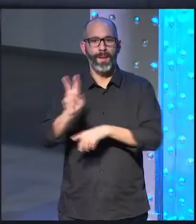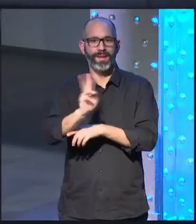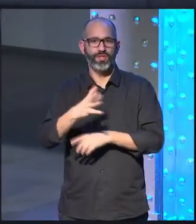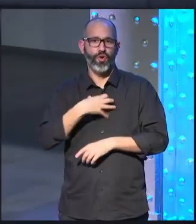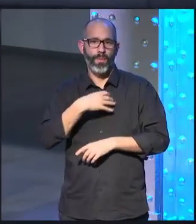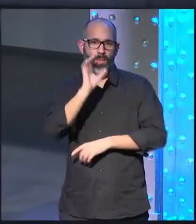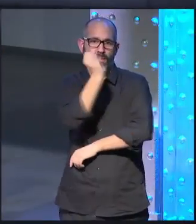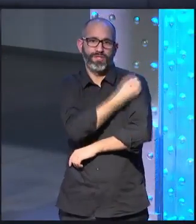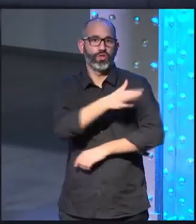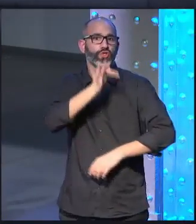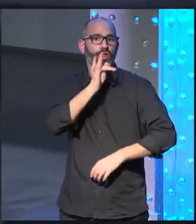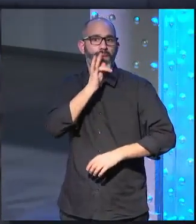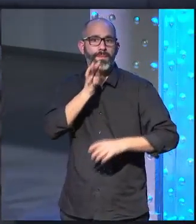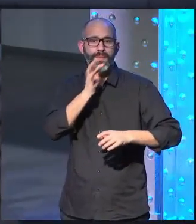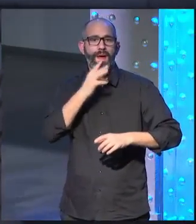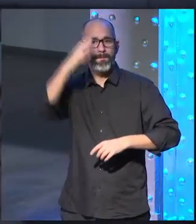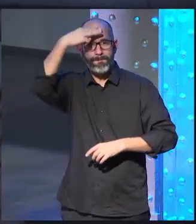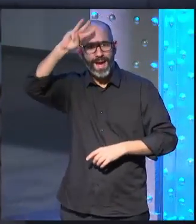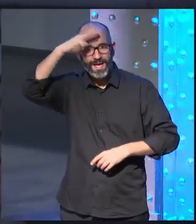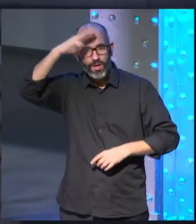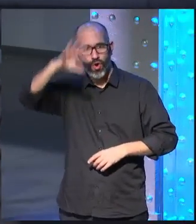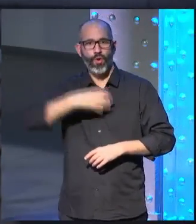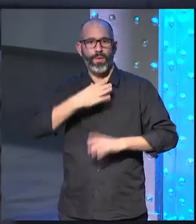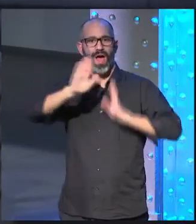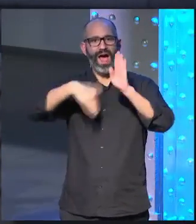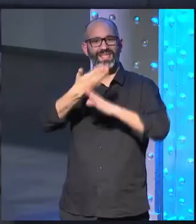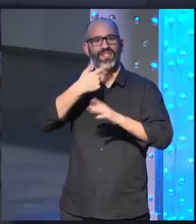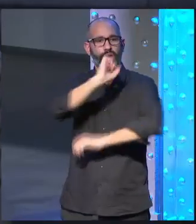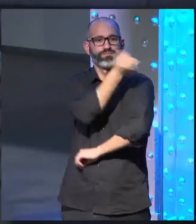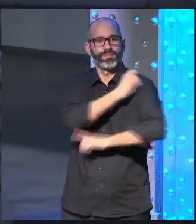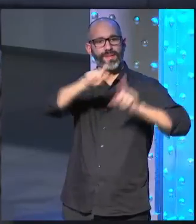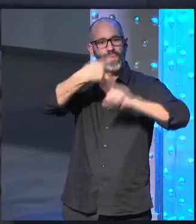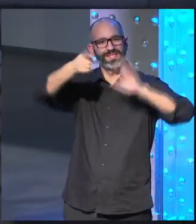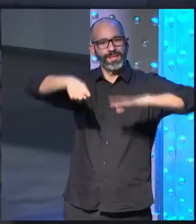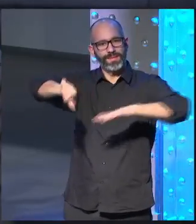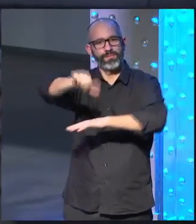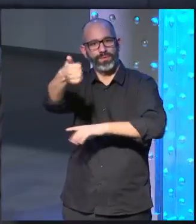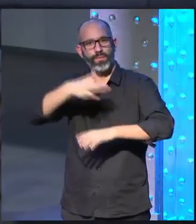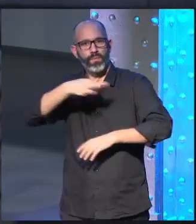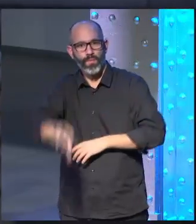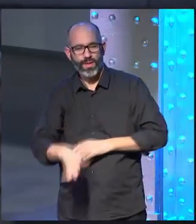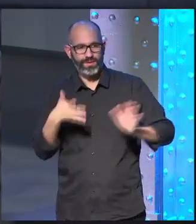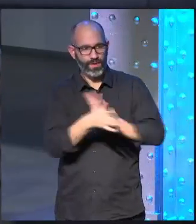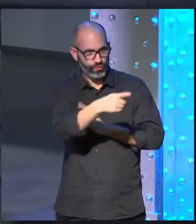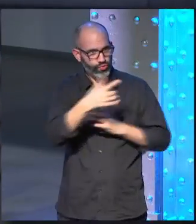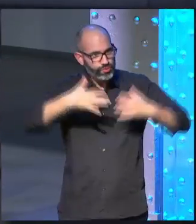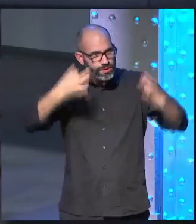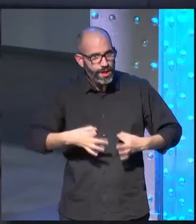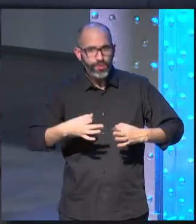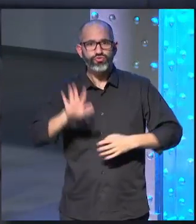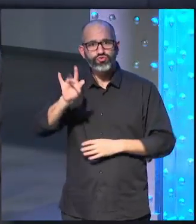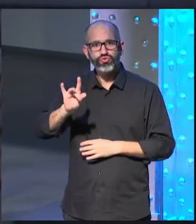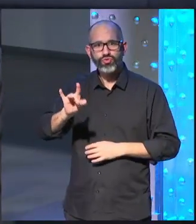he patentado y no me dejan sacarla en México hasta 6 meses después de tener la patente. Digo, ah, qué bueno. Digo, o sea, que vas en serio. Dice, claro,